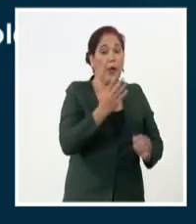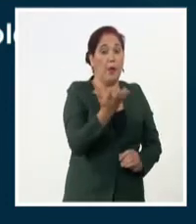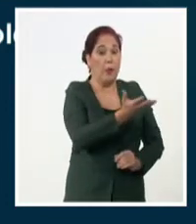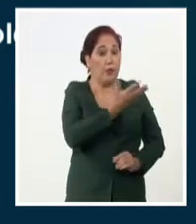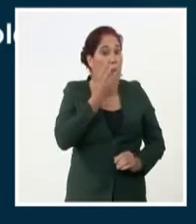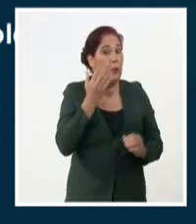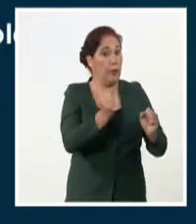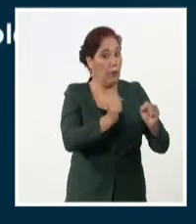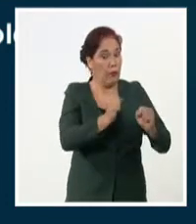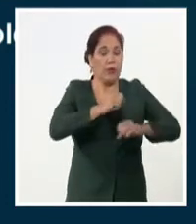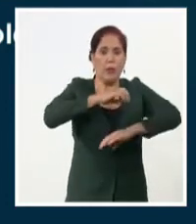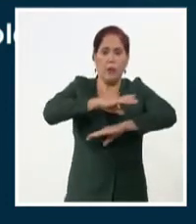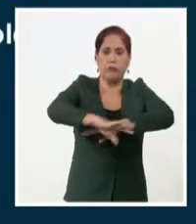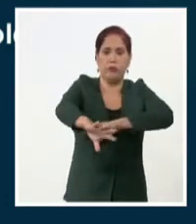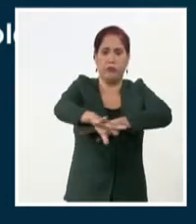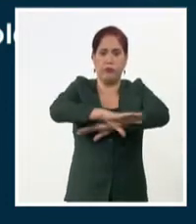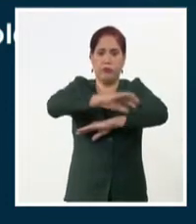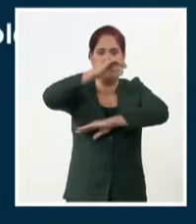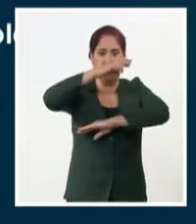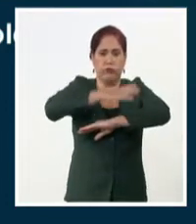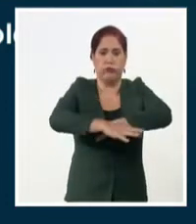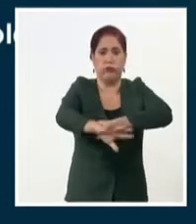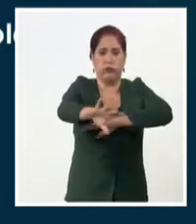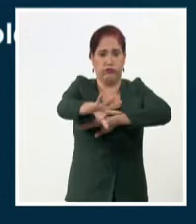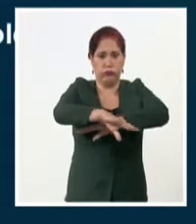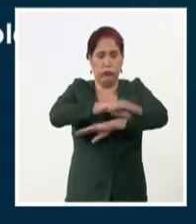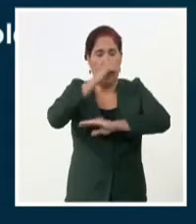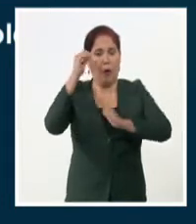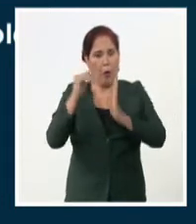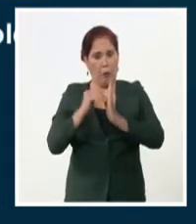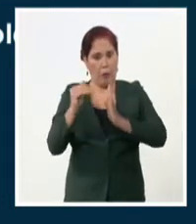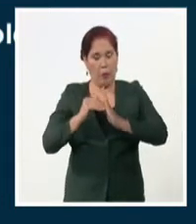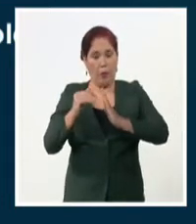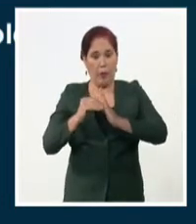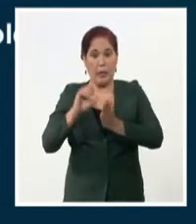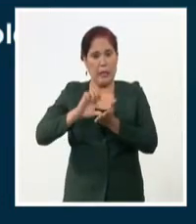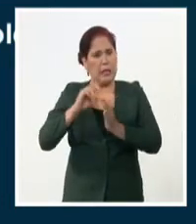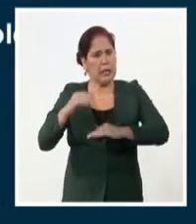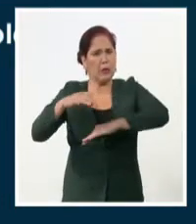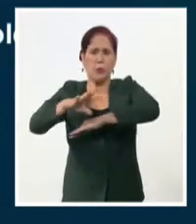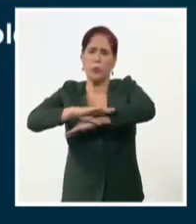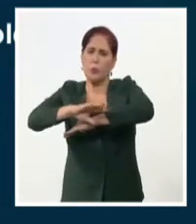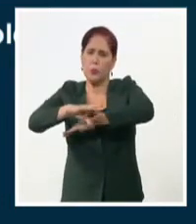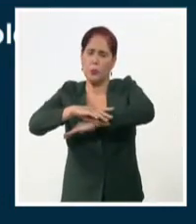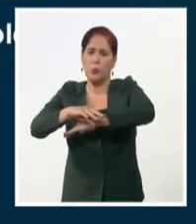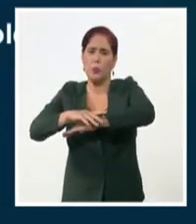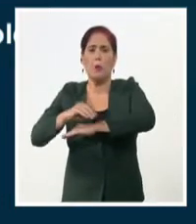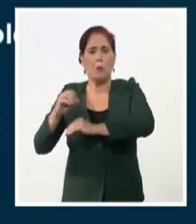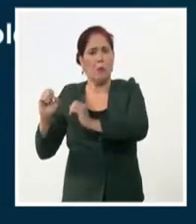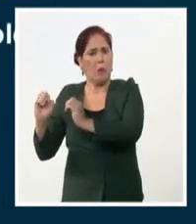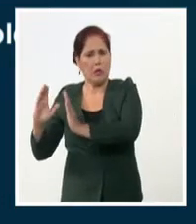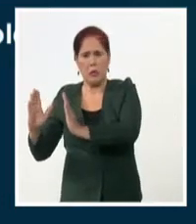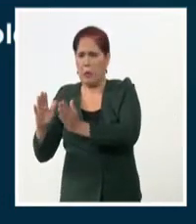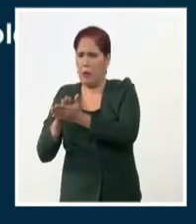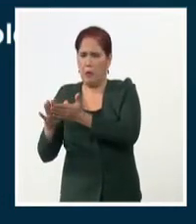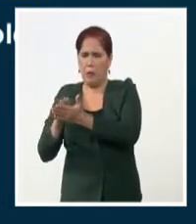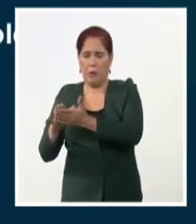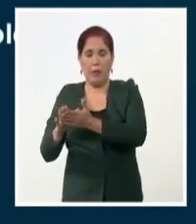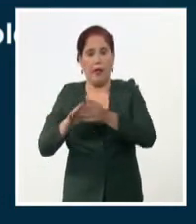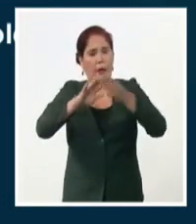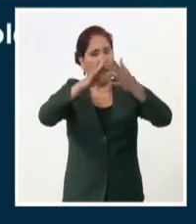Habrá marejadas en horas de la tarde, poco oleaje en la costa norte central, así como desde Cabo Cruz hasta Punta de Maicí, y mar tranquila en